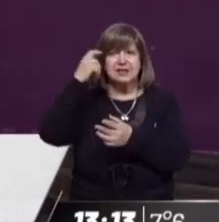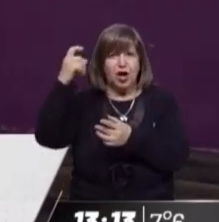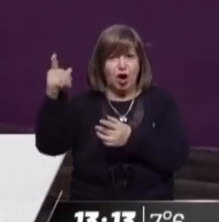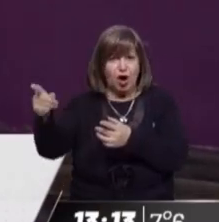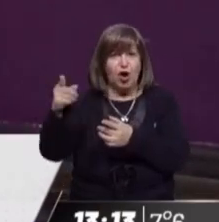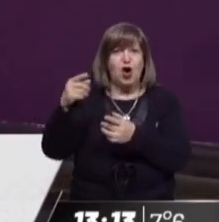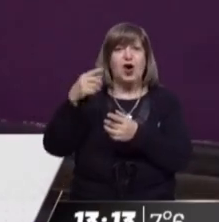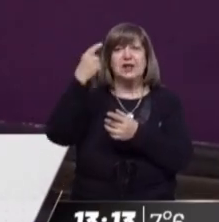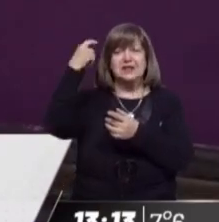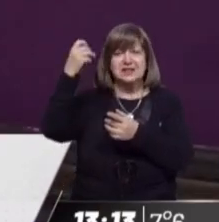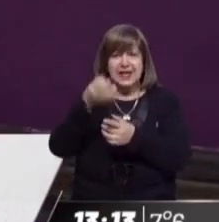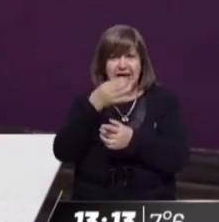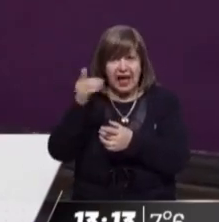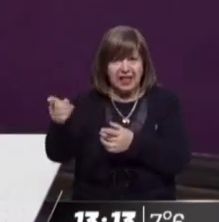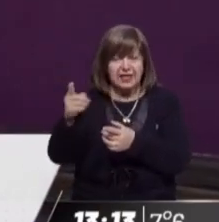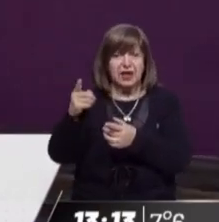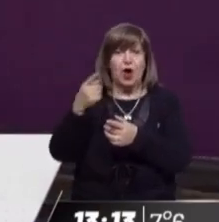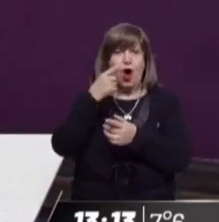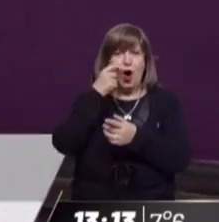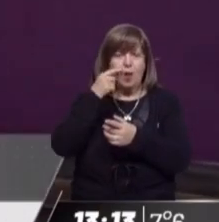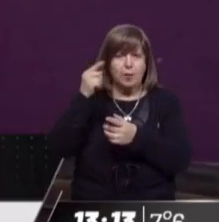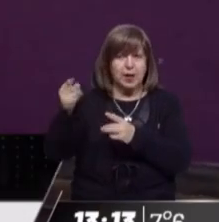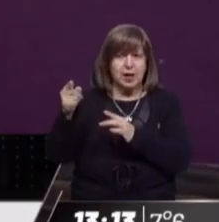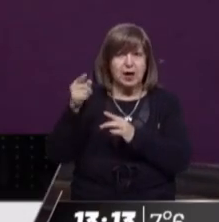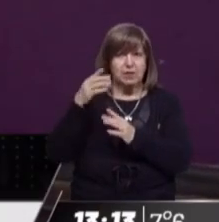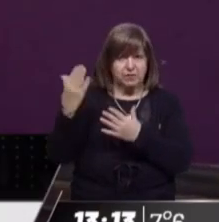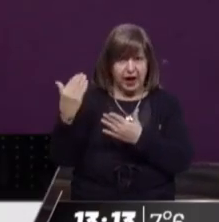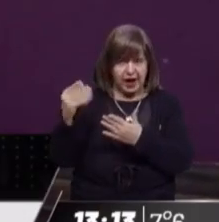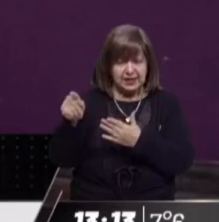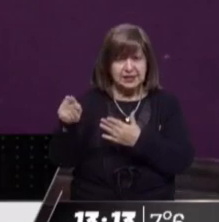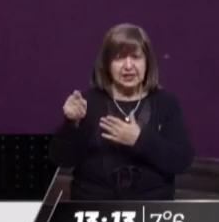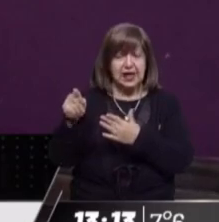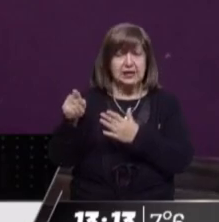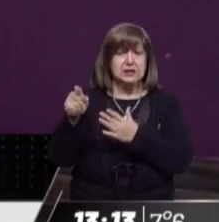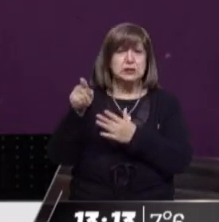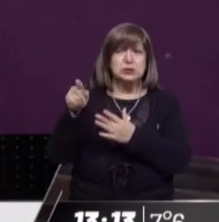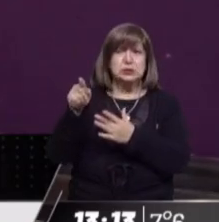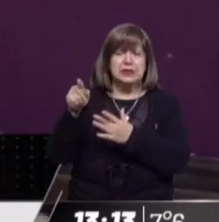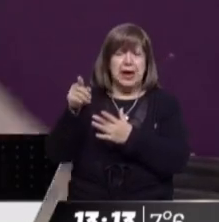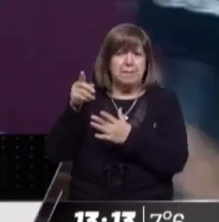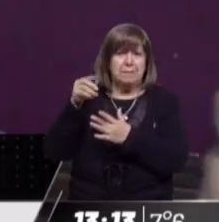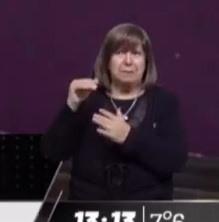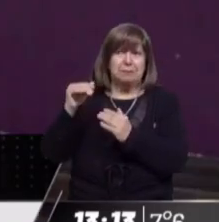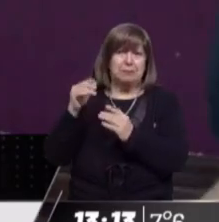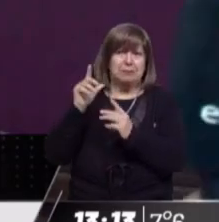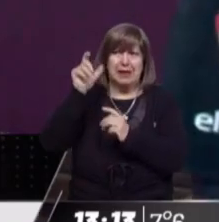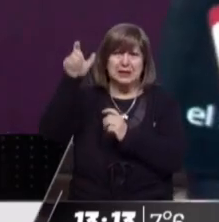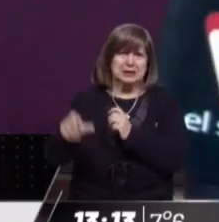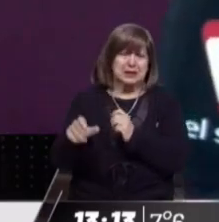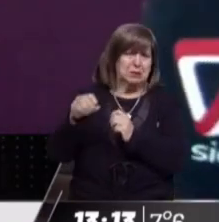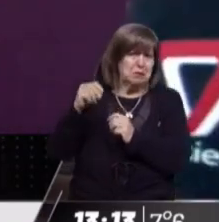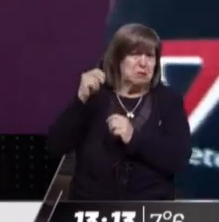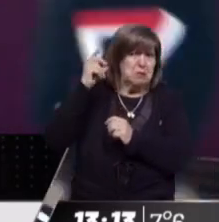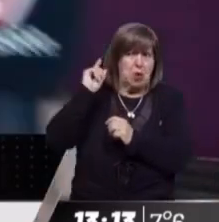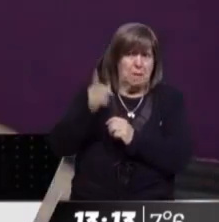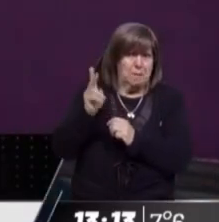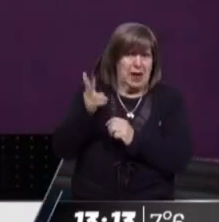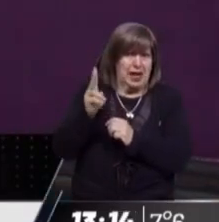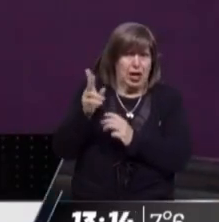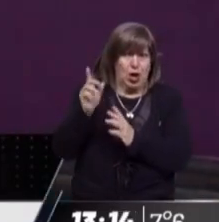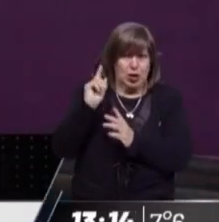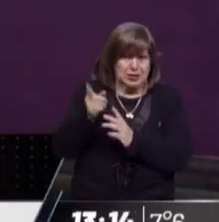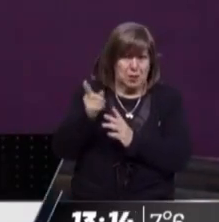lo psiquiátrico y es una persona de las más peligrosas que hay hace cuánto tiempo tiene restricción de